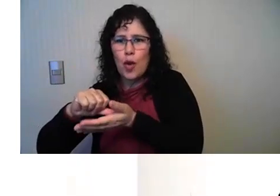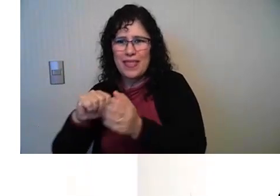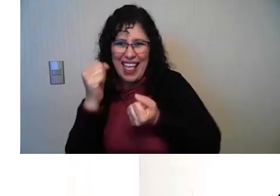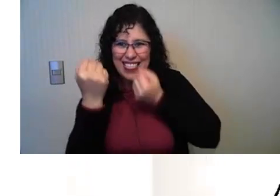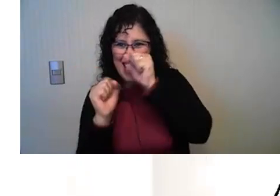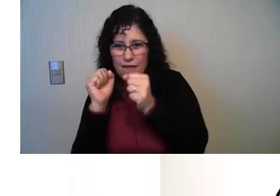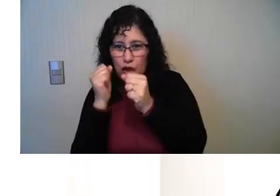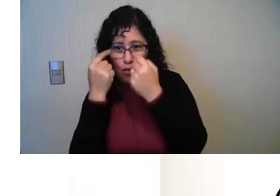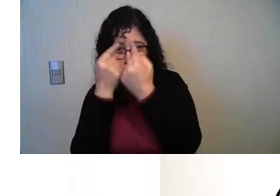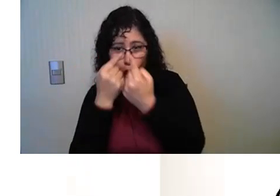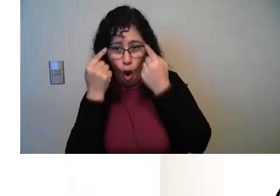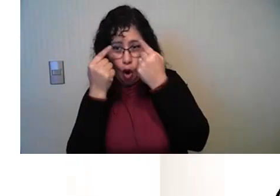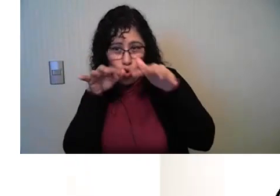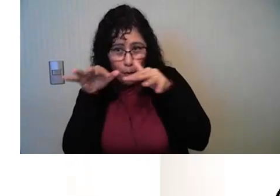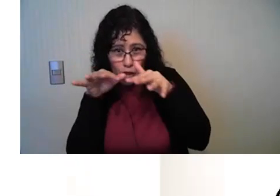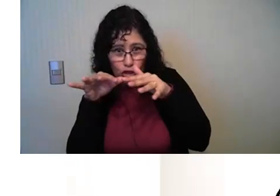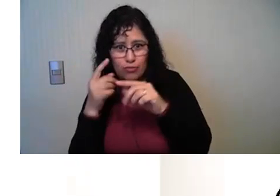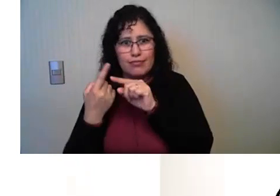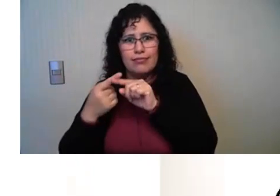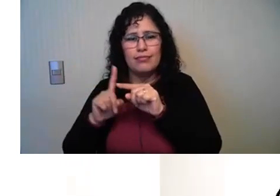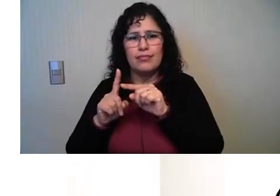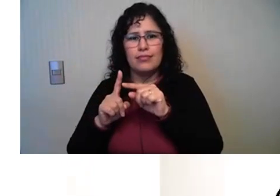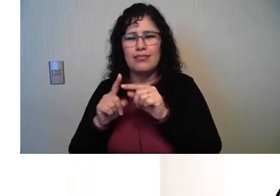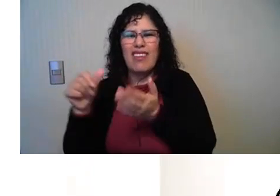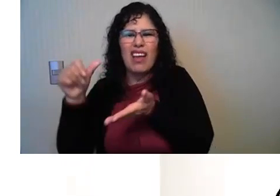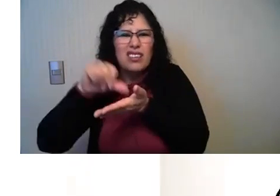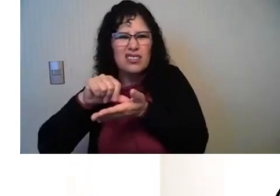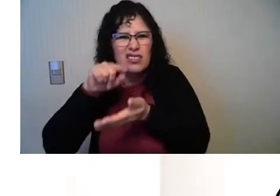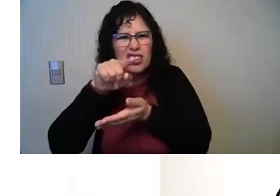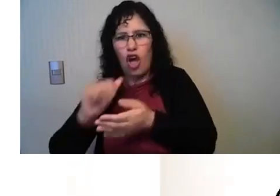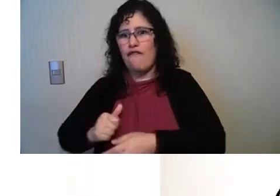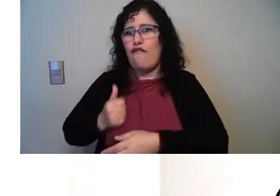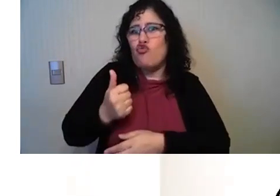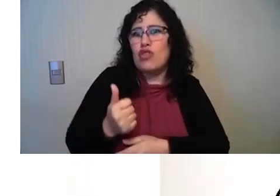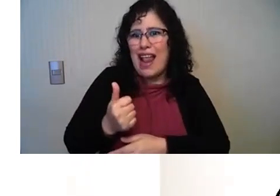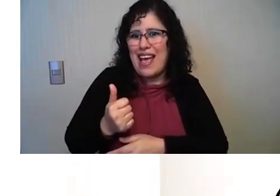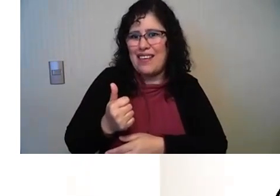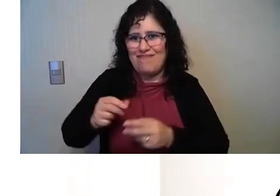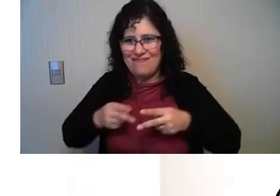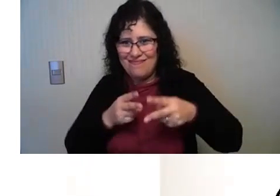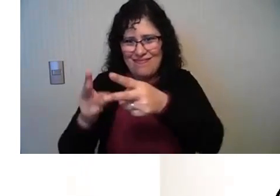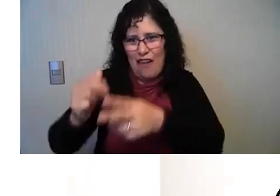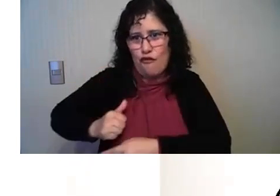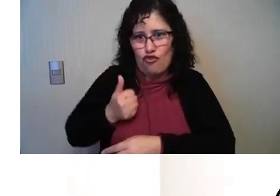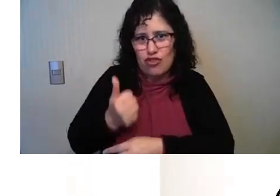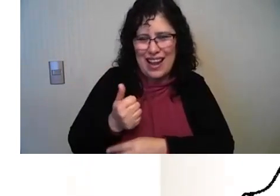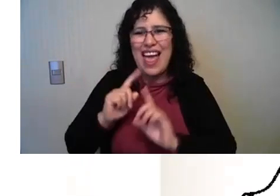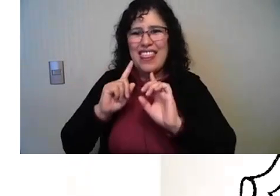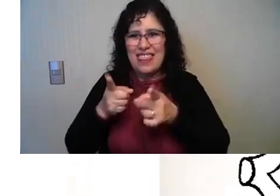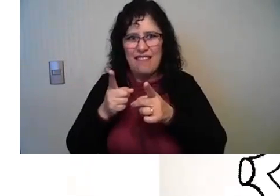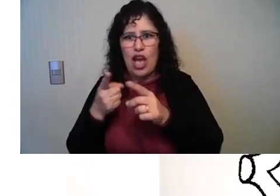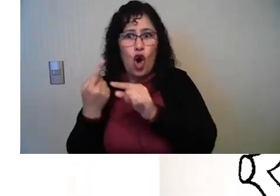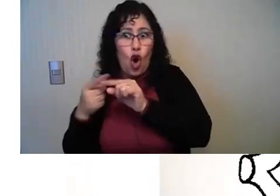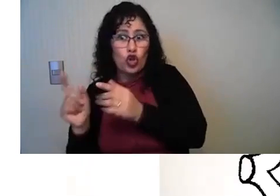oculomotor, núcleo somático. Esto es una vía voluntaria, por tanto, tiene que hacer relevo con núcleos que son de